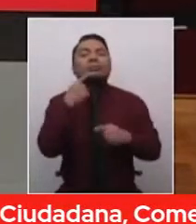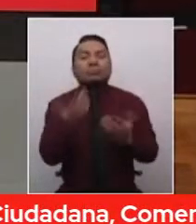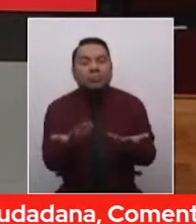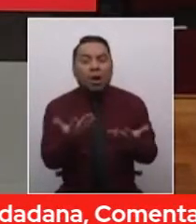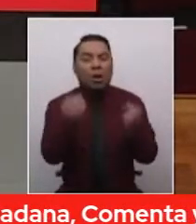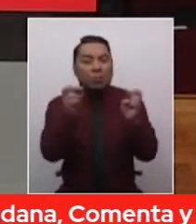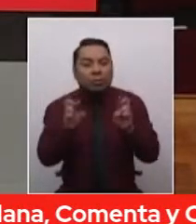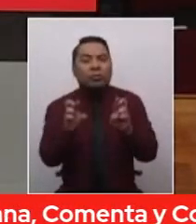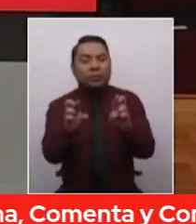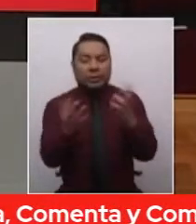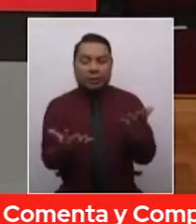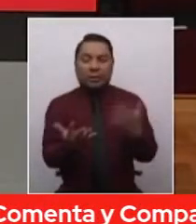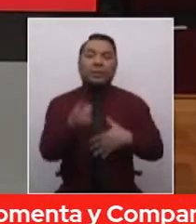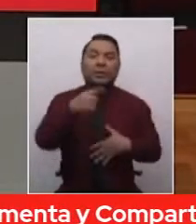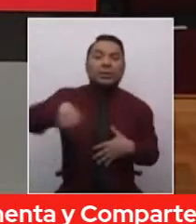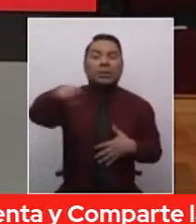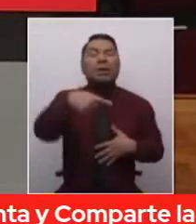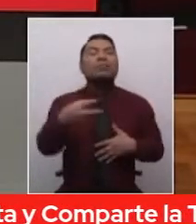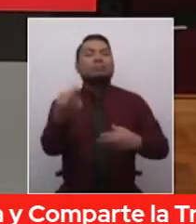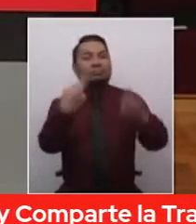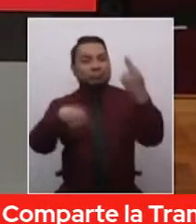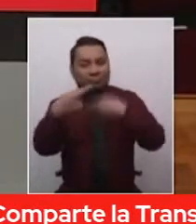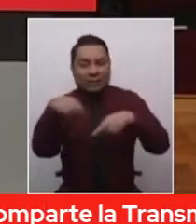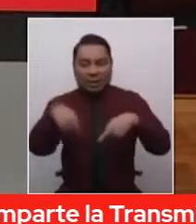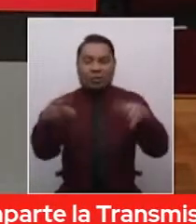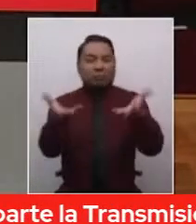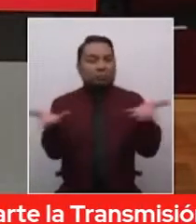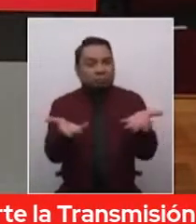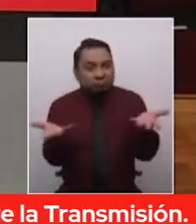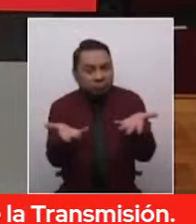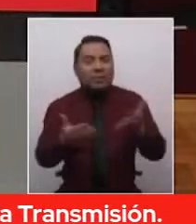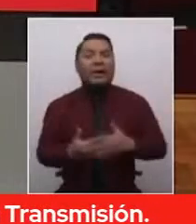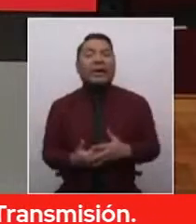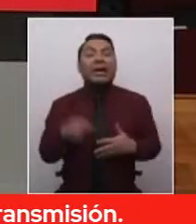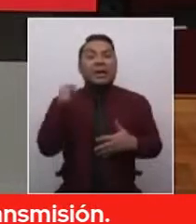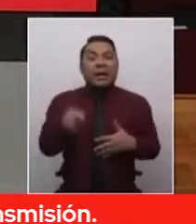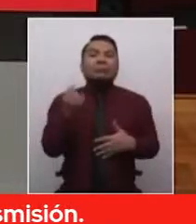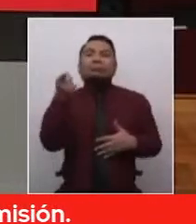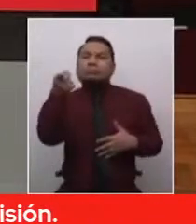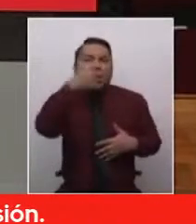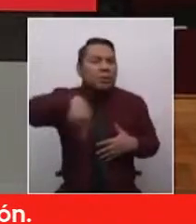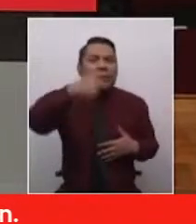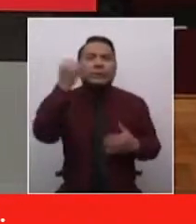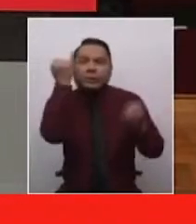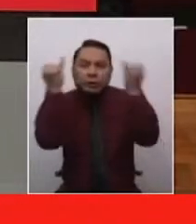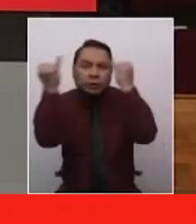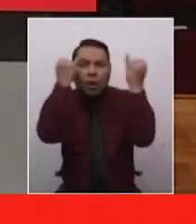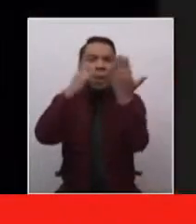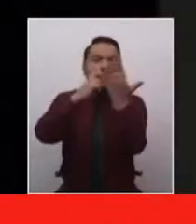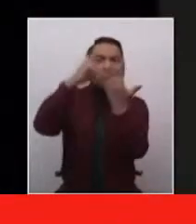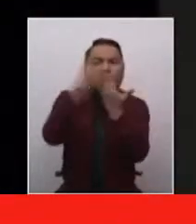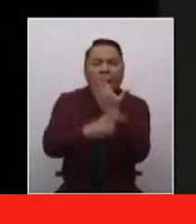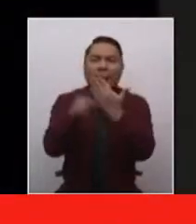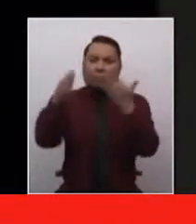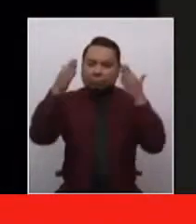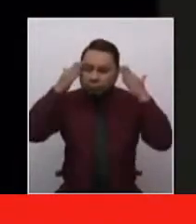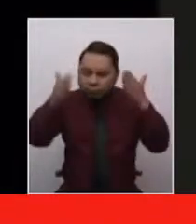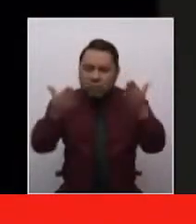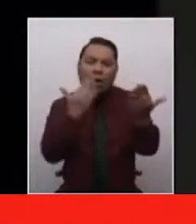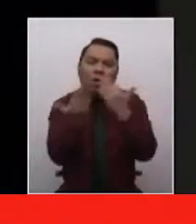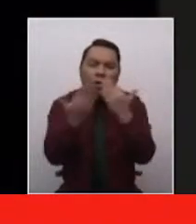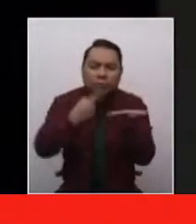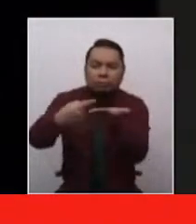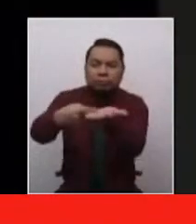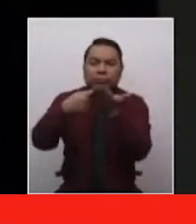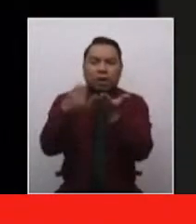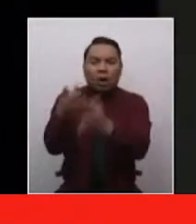una oportunidad para retornar a un escenario donde las ideas y los programas sean centrales en la